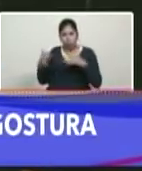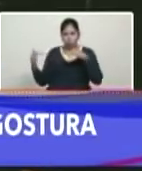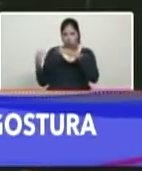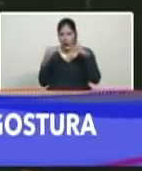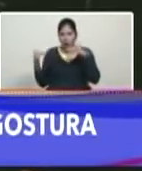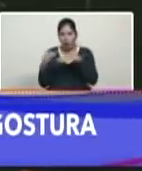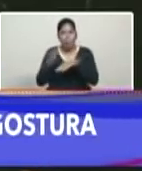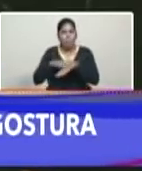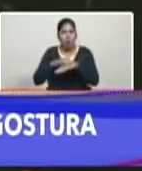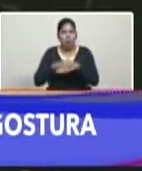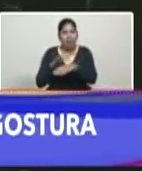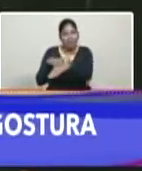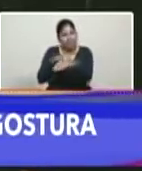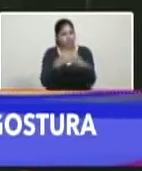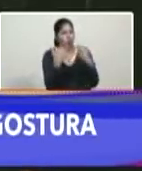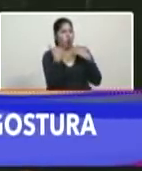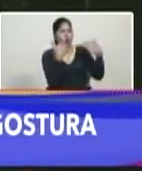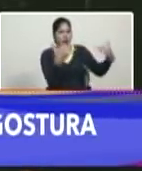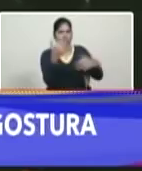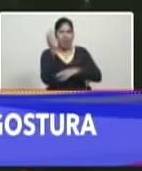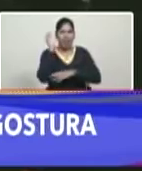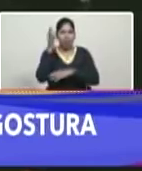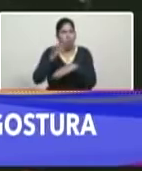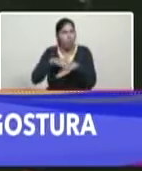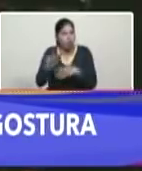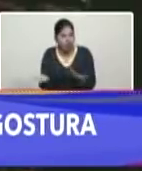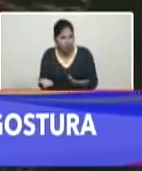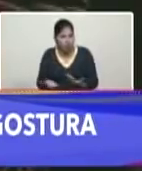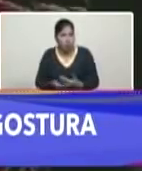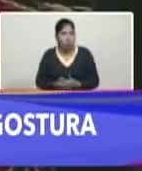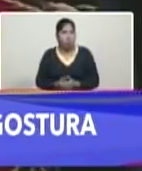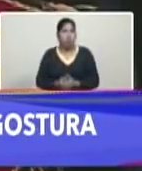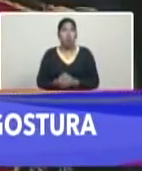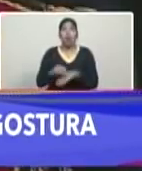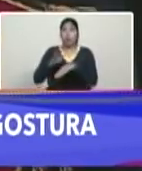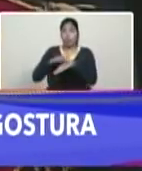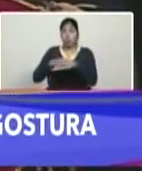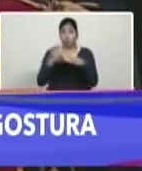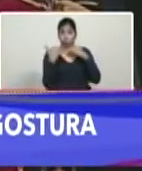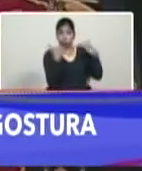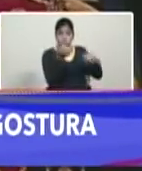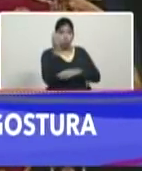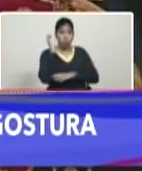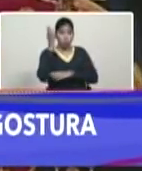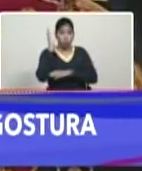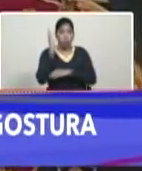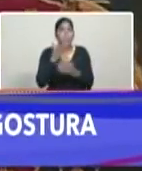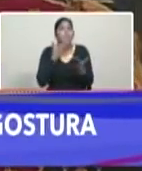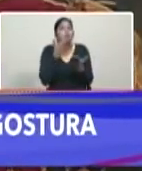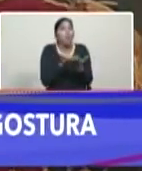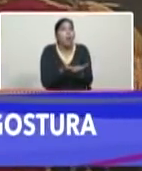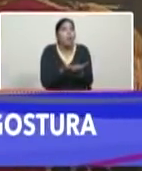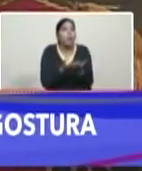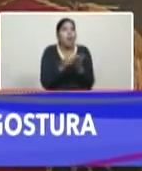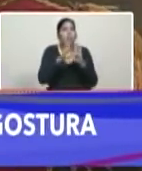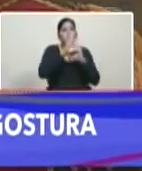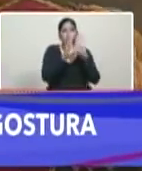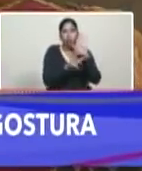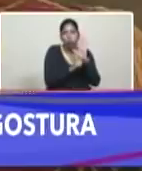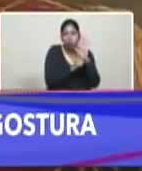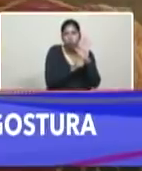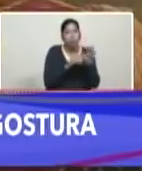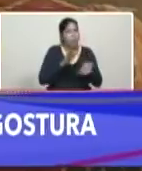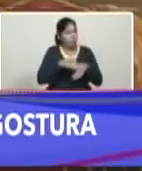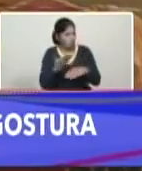convoca un Congreso Constituyente. Porque Bolívar, ante el Congreso Constituyente, propone una constitución.